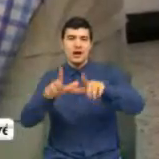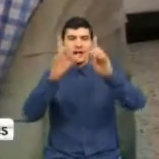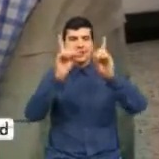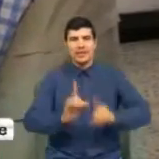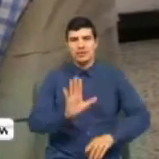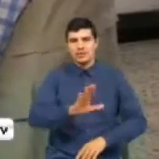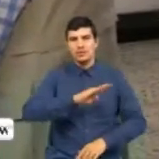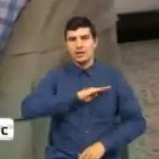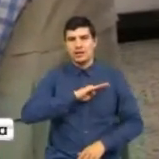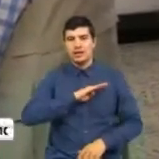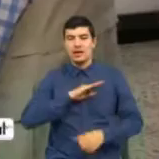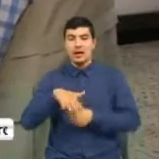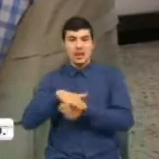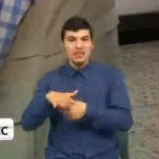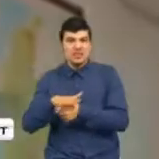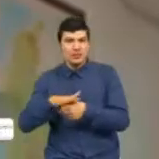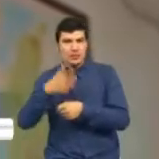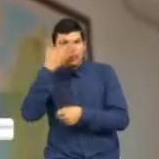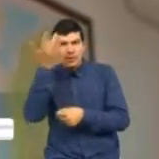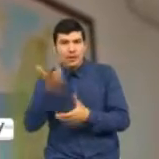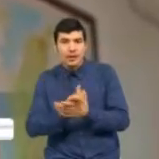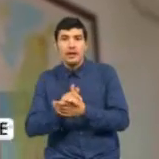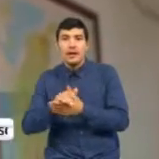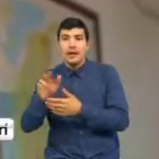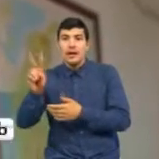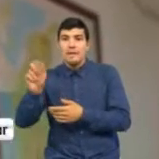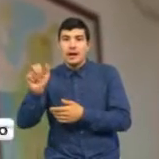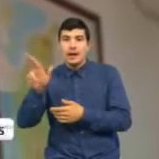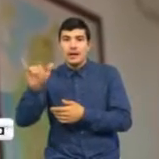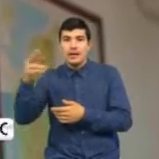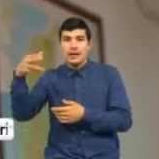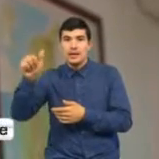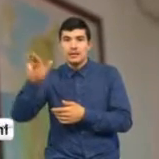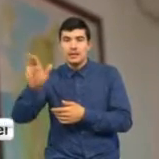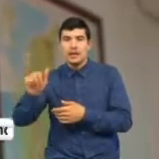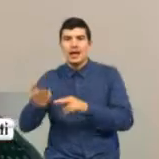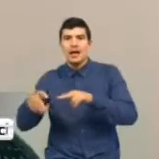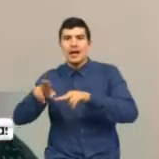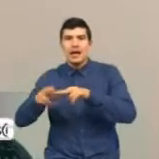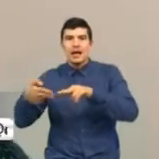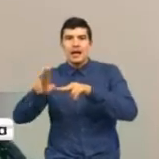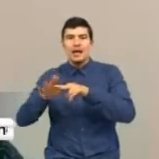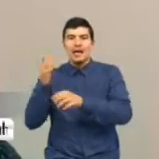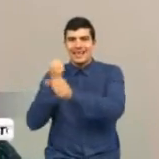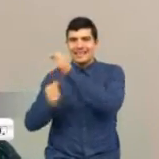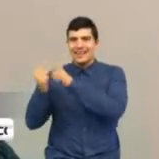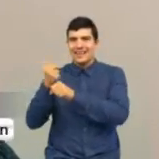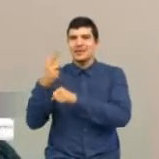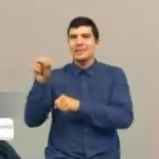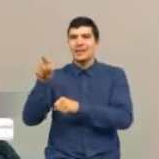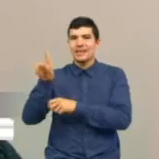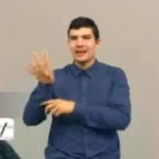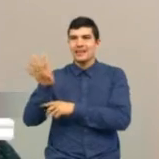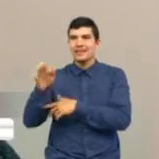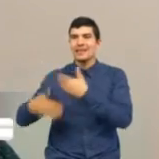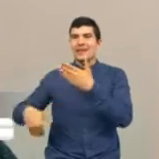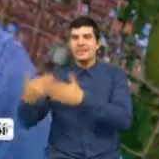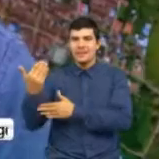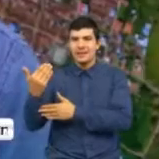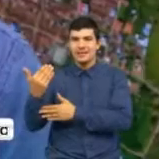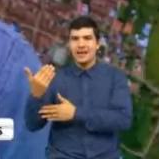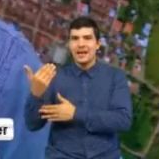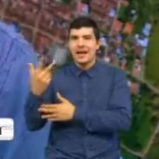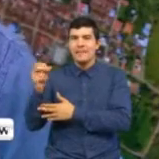alcaldía la situación se presenta porque en el municipio de barichara la actualización se realizó en el año 2014 cobrando vigencia a partir del año 2015